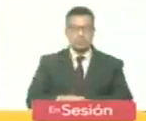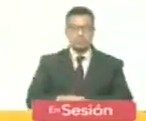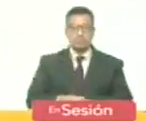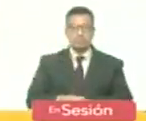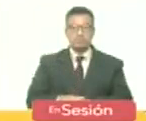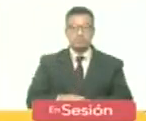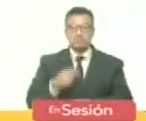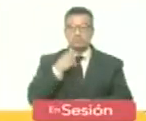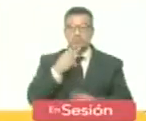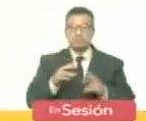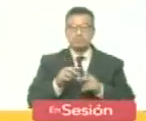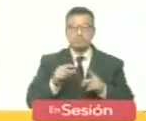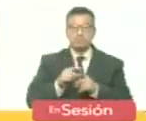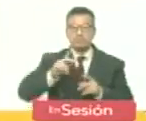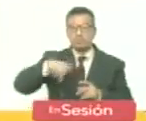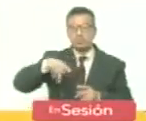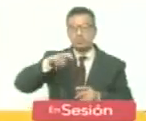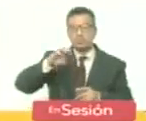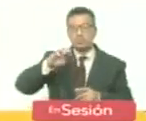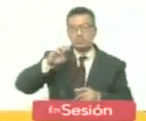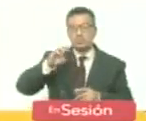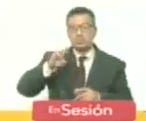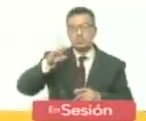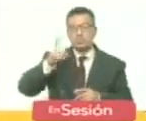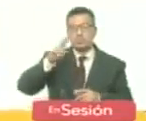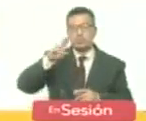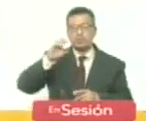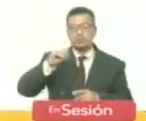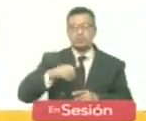Dejo la derecha para el diputado Pedro Carreño.